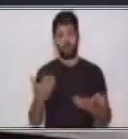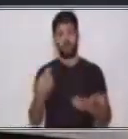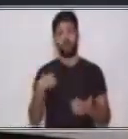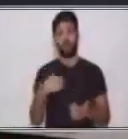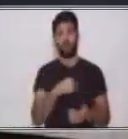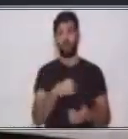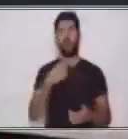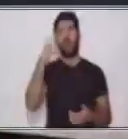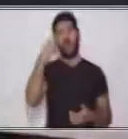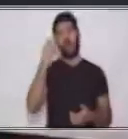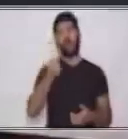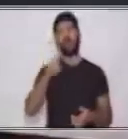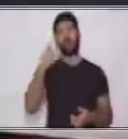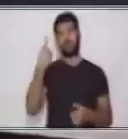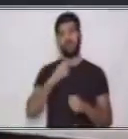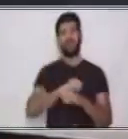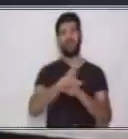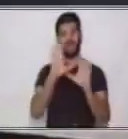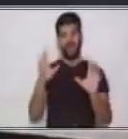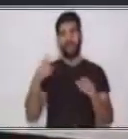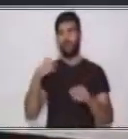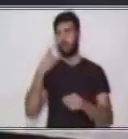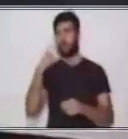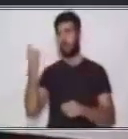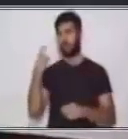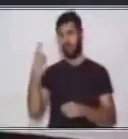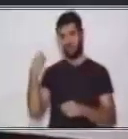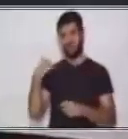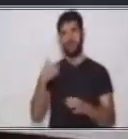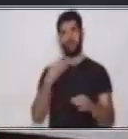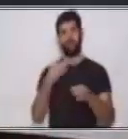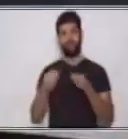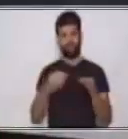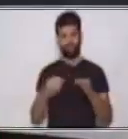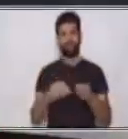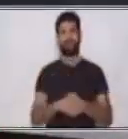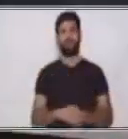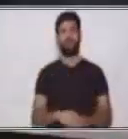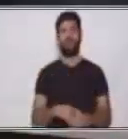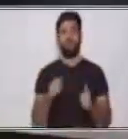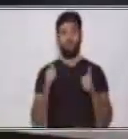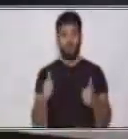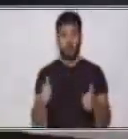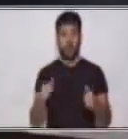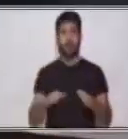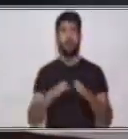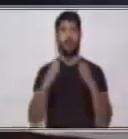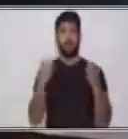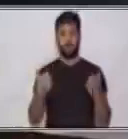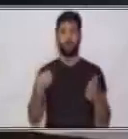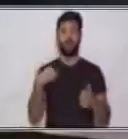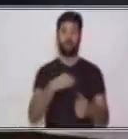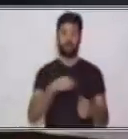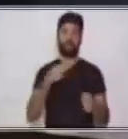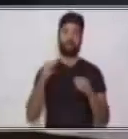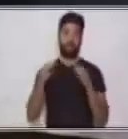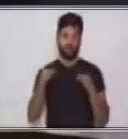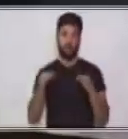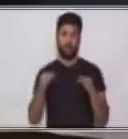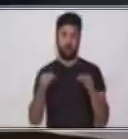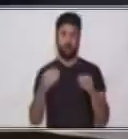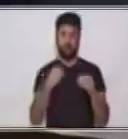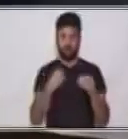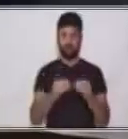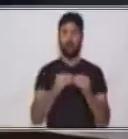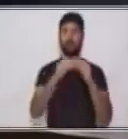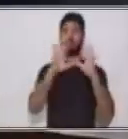de todo esto que estaba explicándole a ustedes que nos puede servir la lectura. Entonces, así es a grandes rasgos que siempre les digo, que